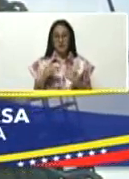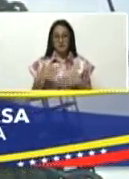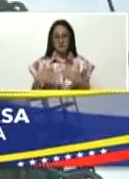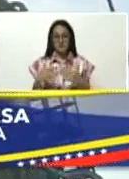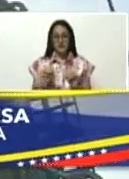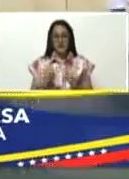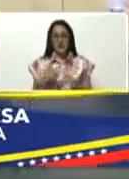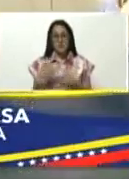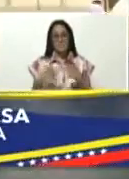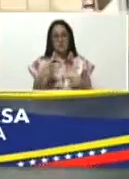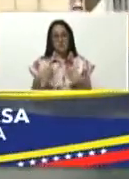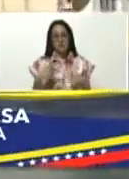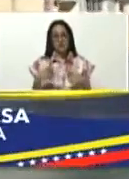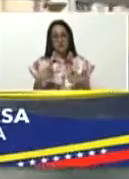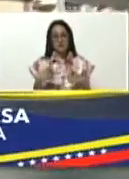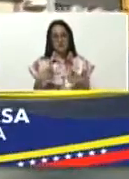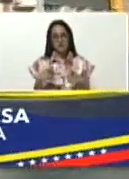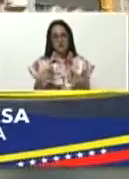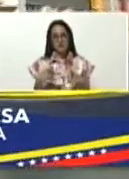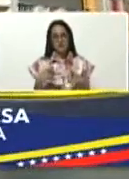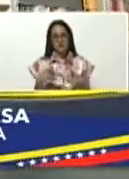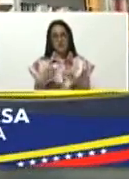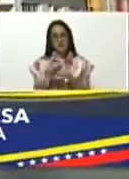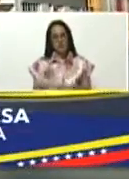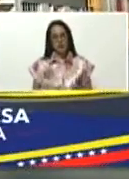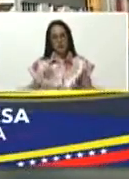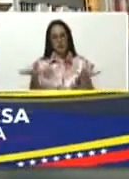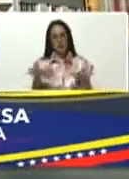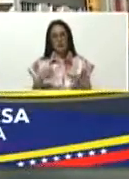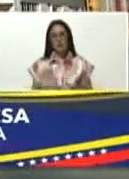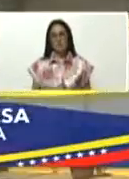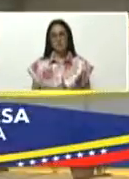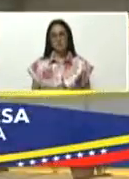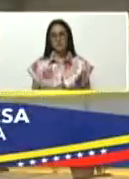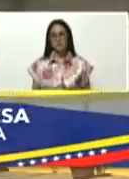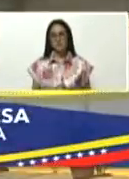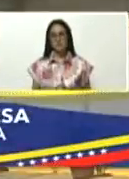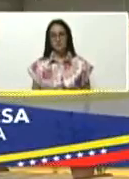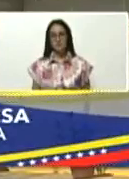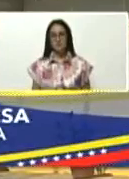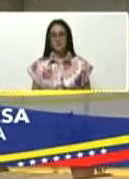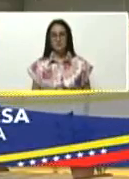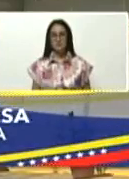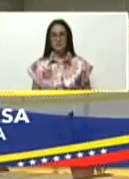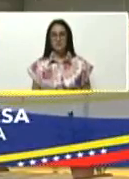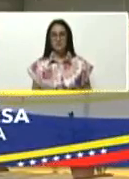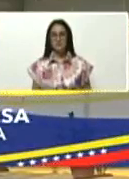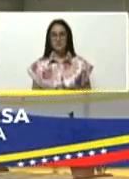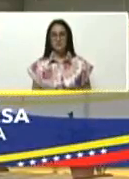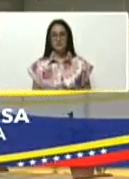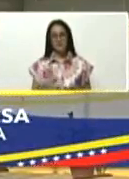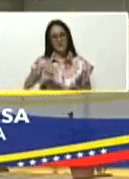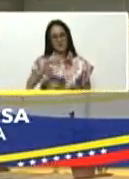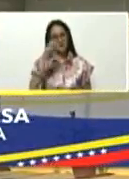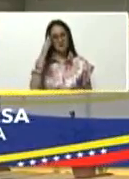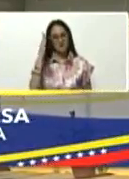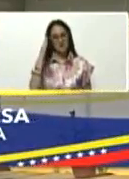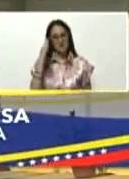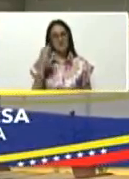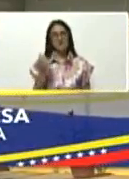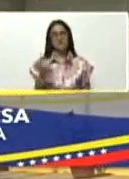este proceso y produciendo para distribuir. Mi comandante, como usted bien sabe, recibimos